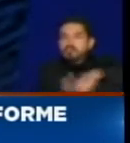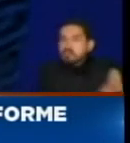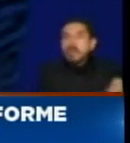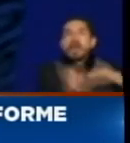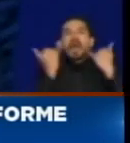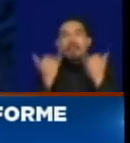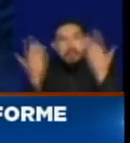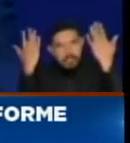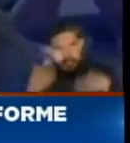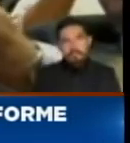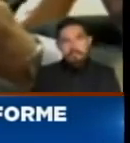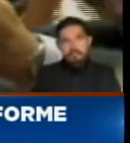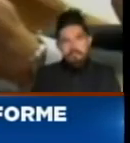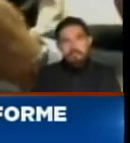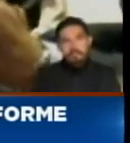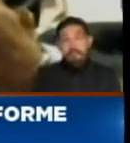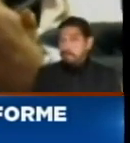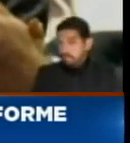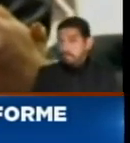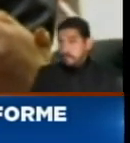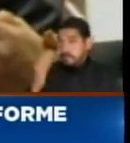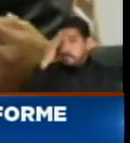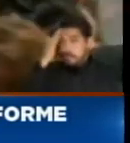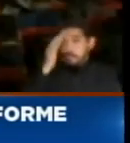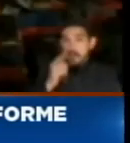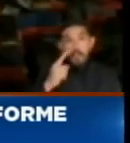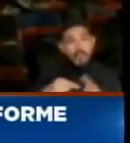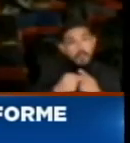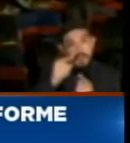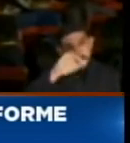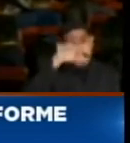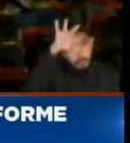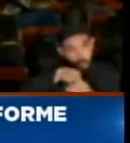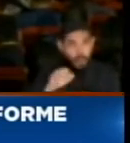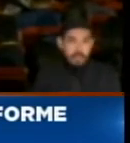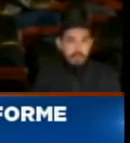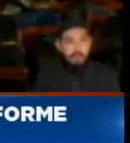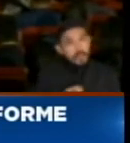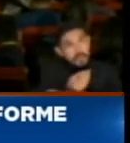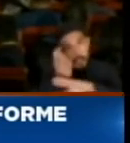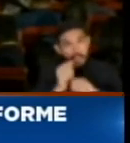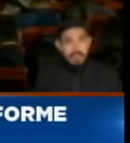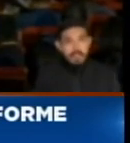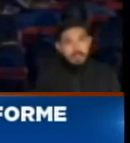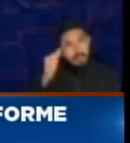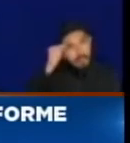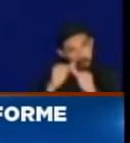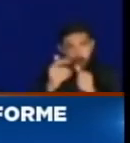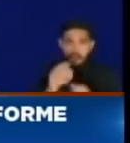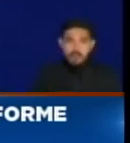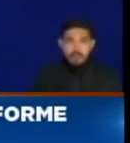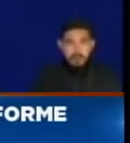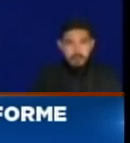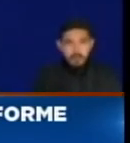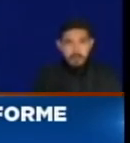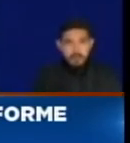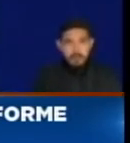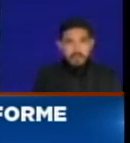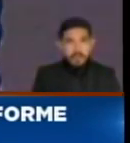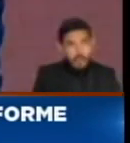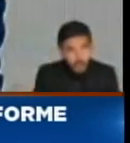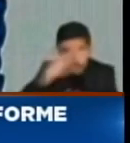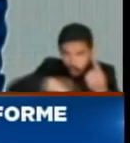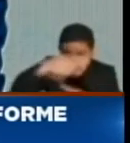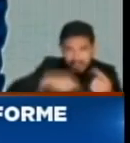tener su hospital. Al momento de votar, les recomiendo que tengamos memoria. No pueden